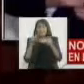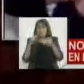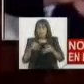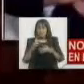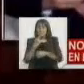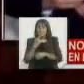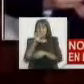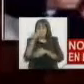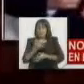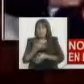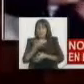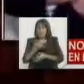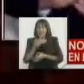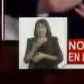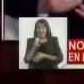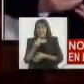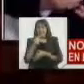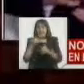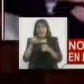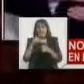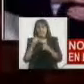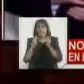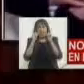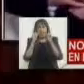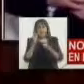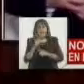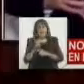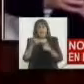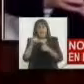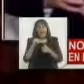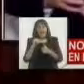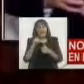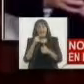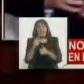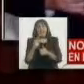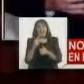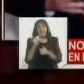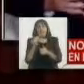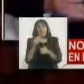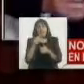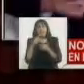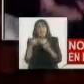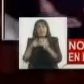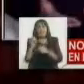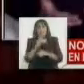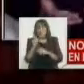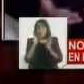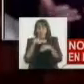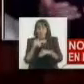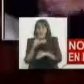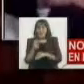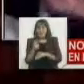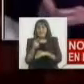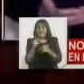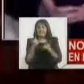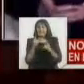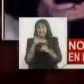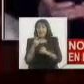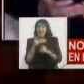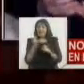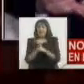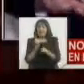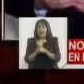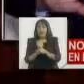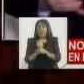serios, ingenieriles y de impacto ambiental y de programación, que no hay, y se están haciendo